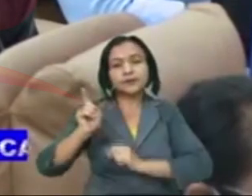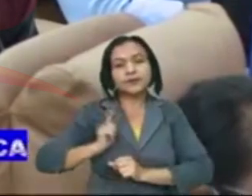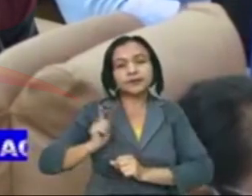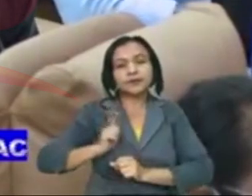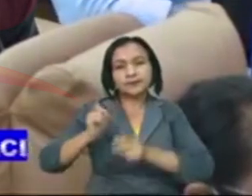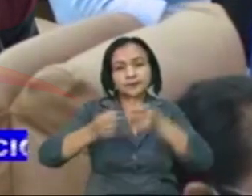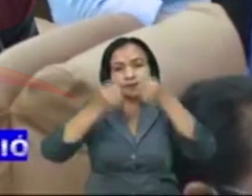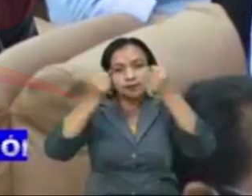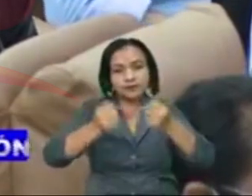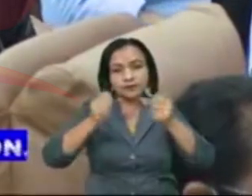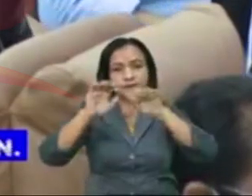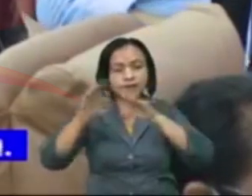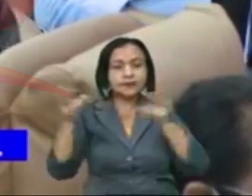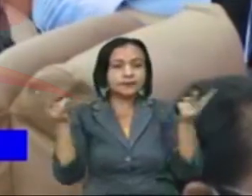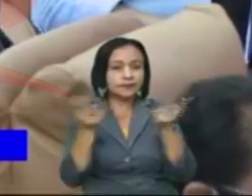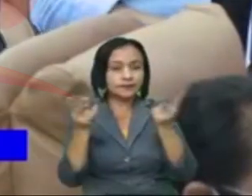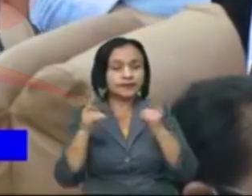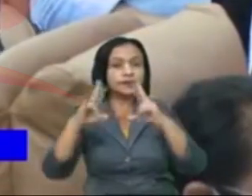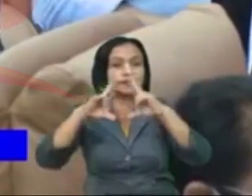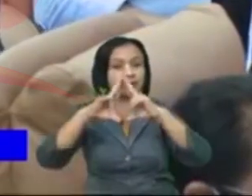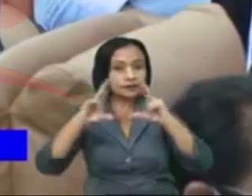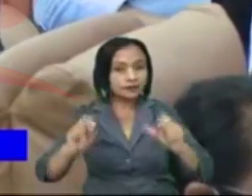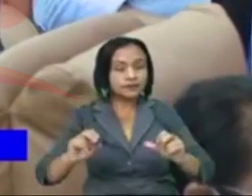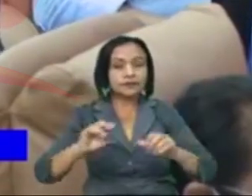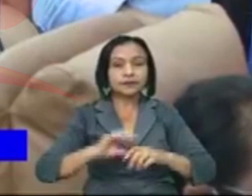las y los nicaragüenses.